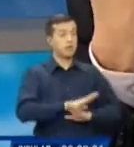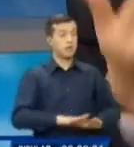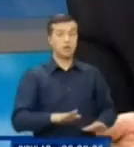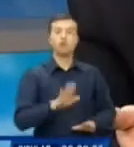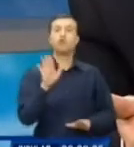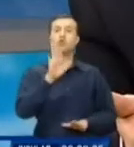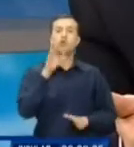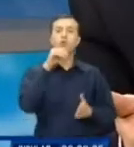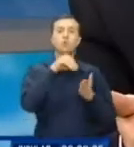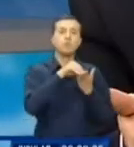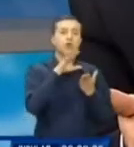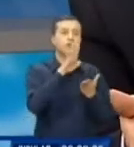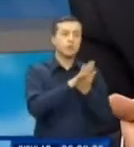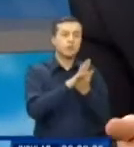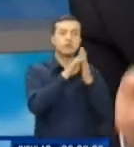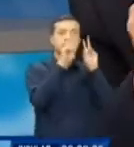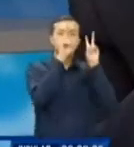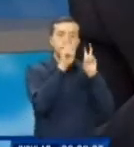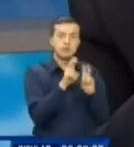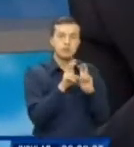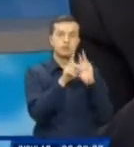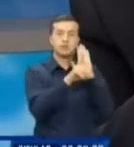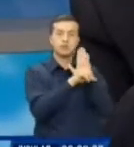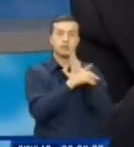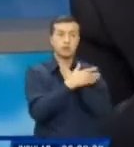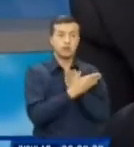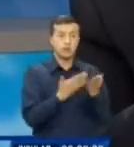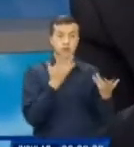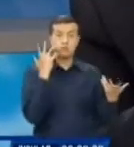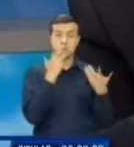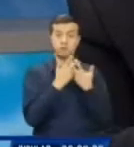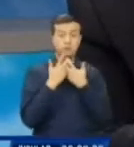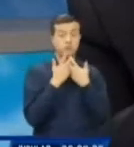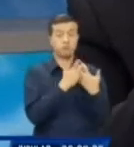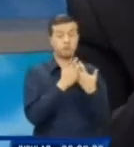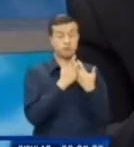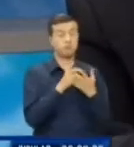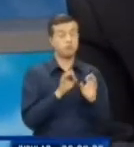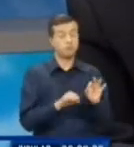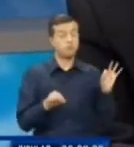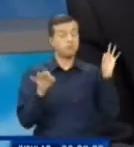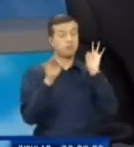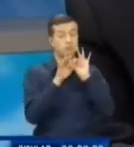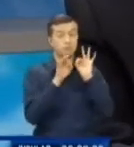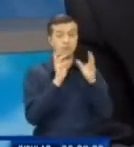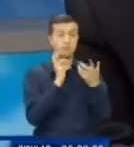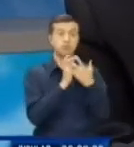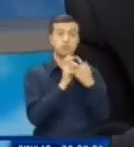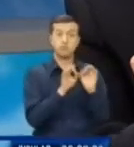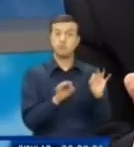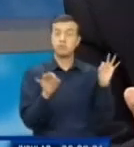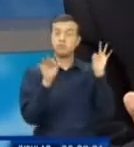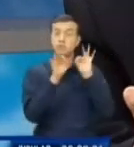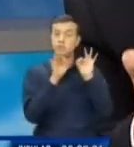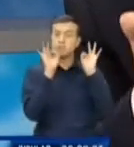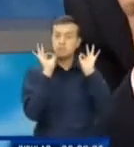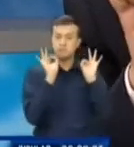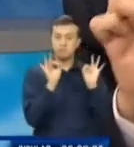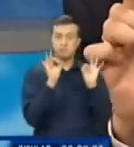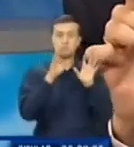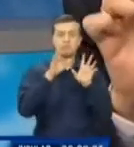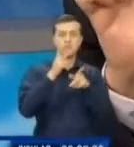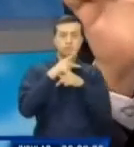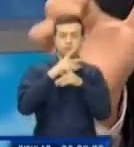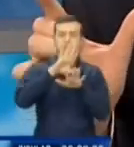tema es el contenido de una ley el tema es que esa ley guarde relación en términos de articulación eficaz con la productividad de